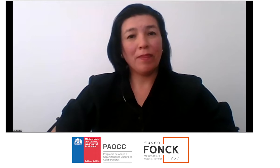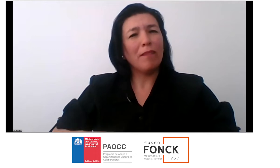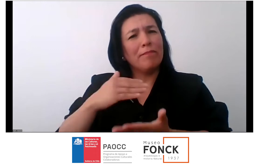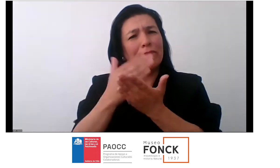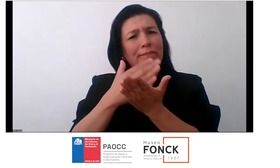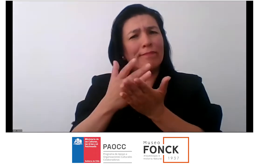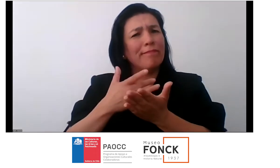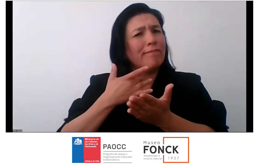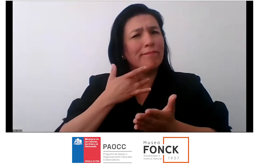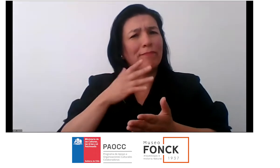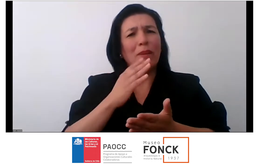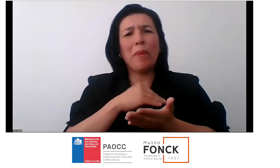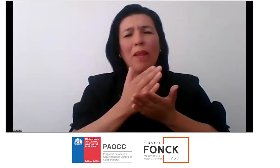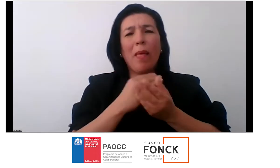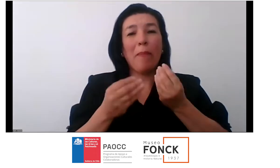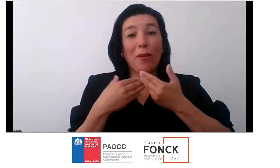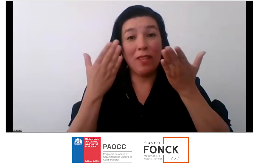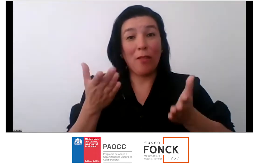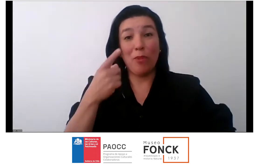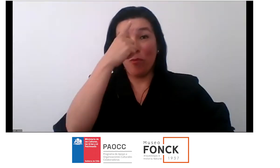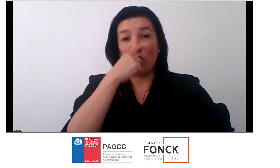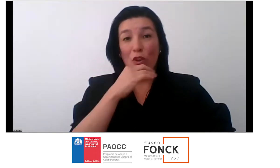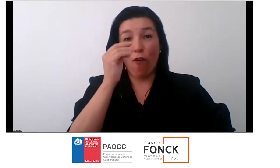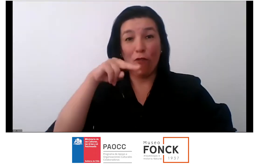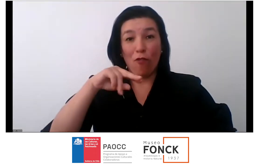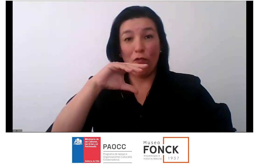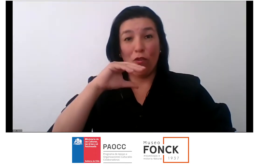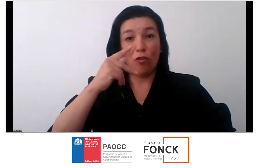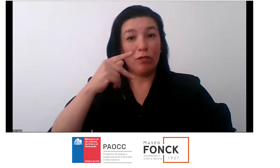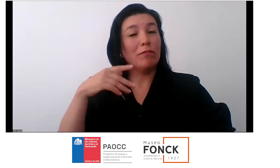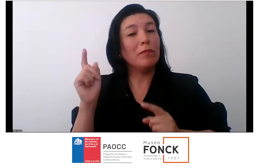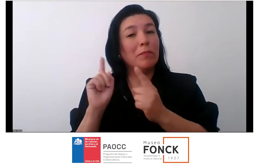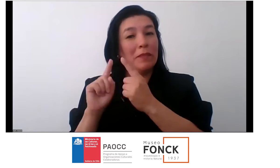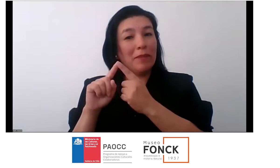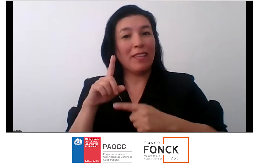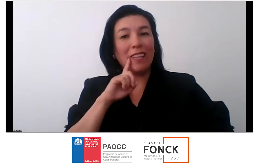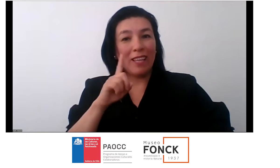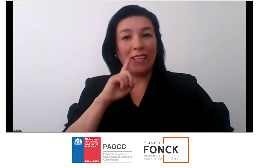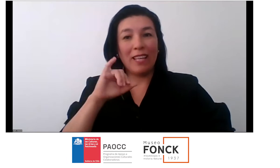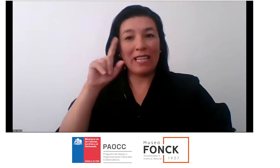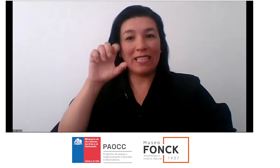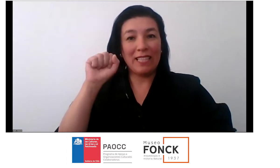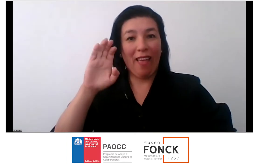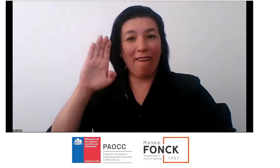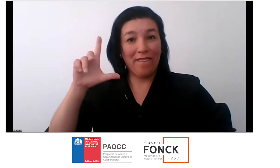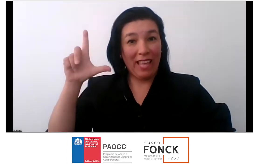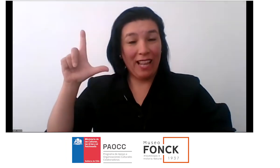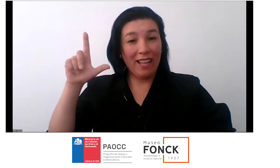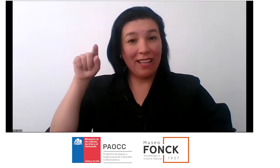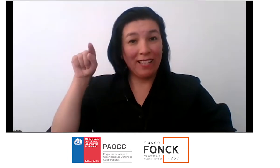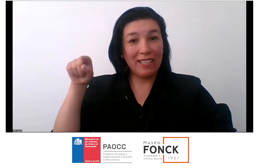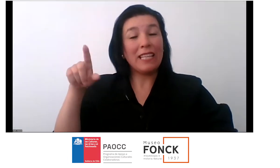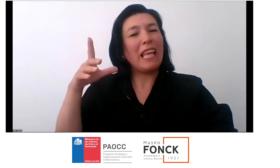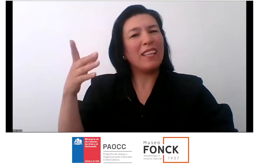Planificada, programada y preparada para ustedes por el Museo FUN, con la participación de Isabel Rojas Segalerba.